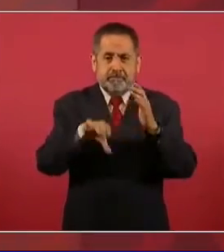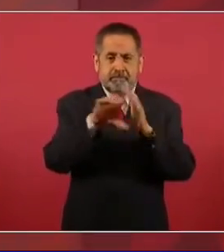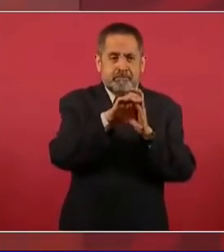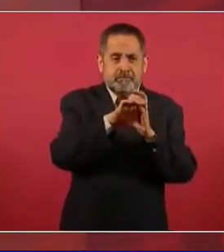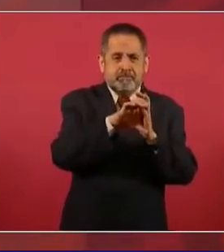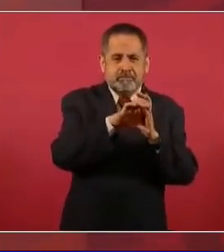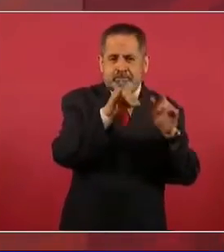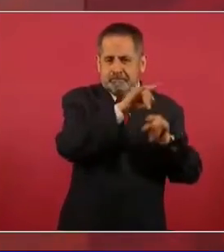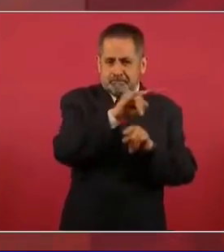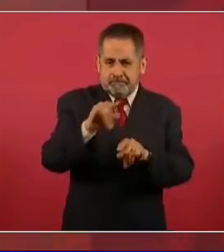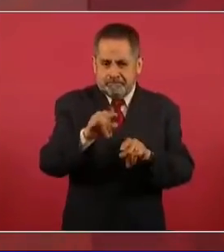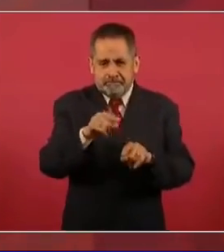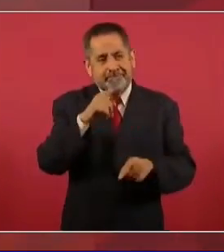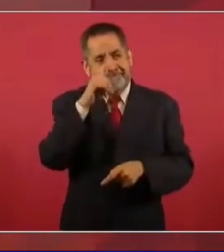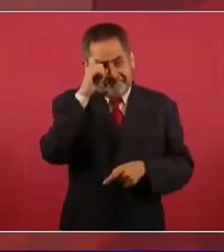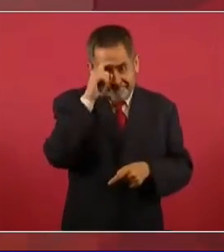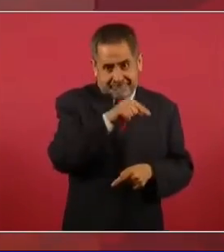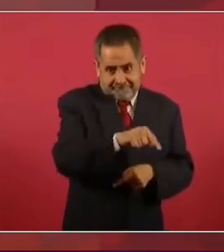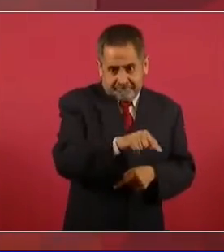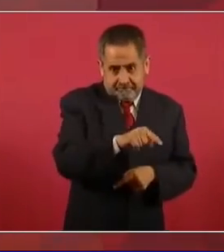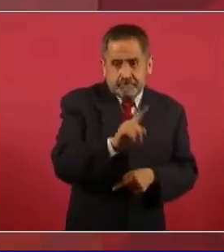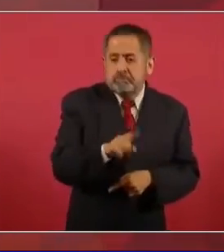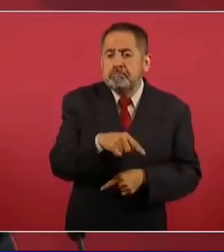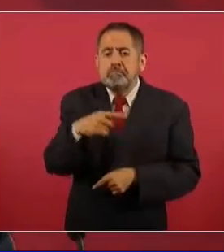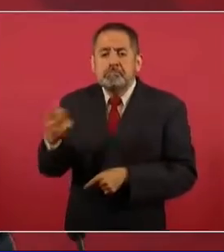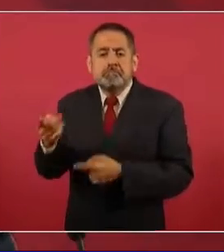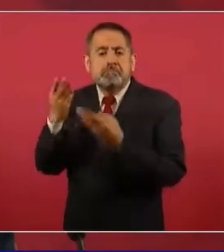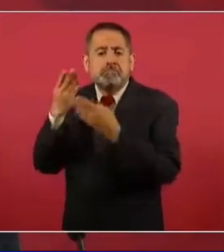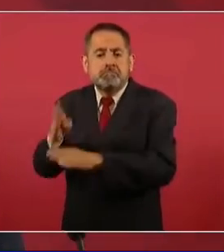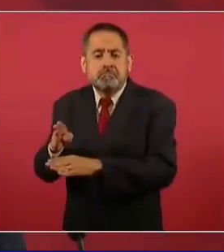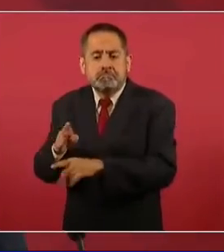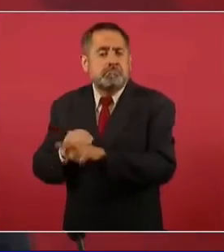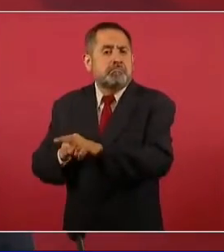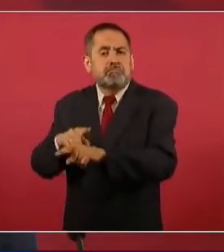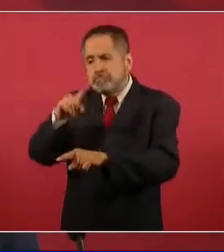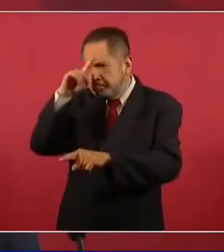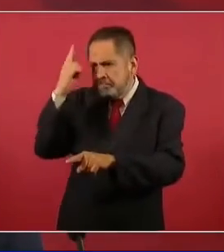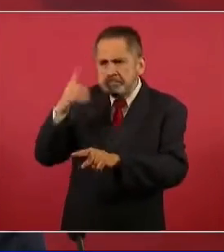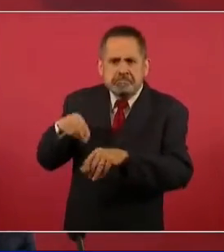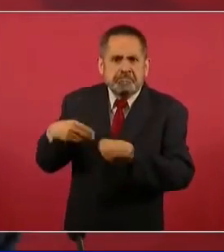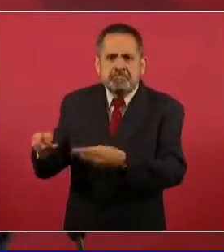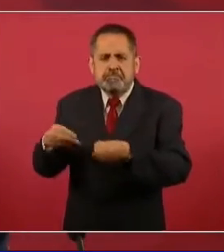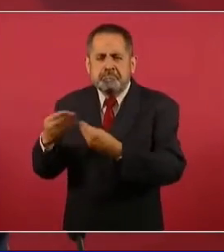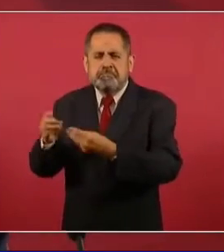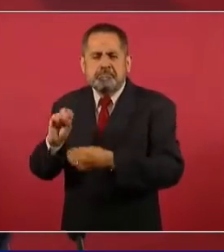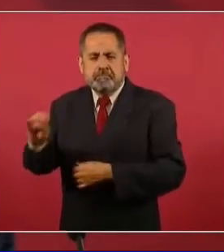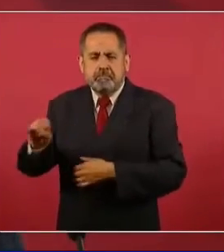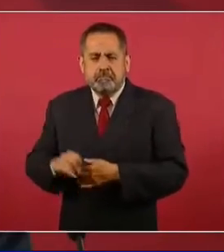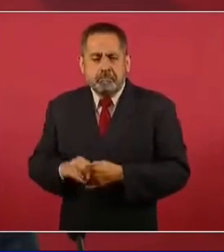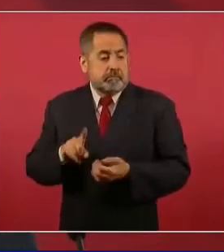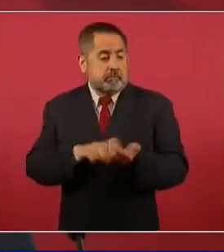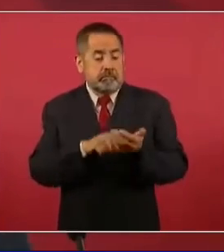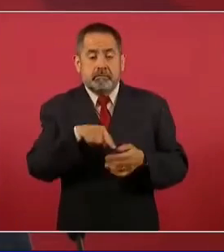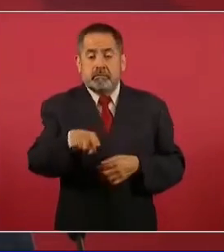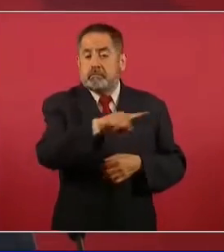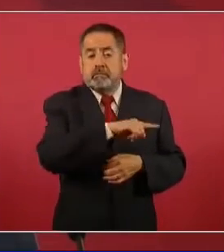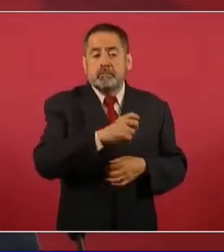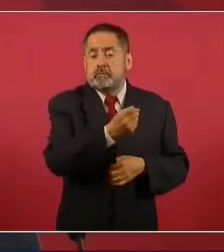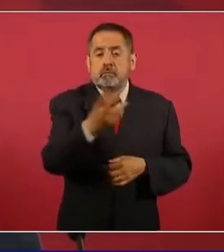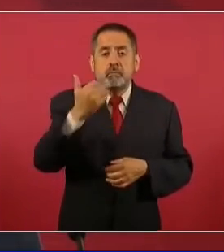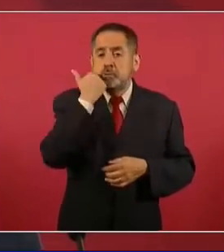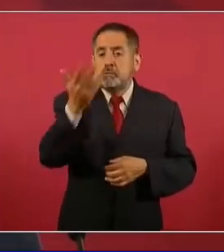Aunque parezca increíble, no les gusta a algunos que se ponga un cuartel de la Guardia.